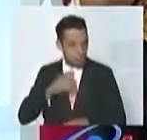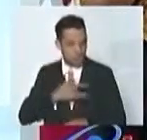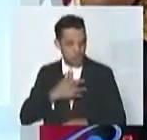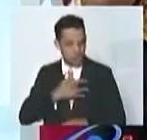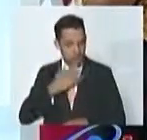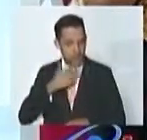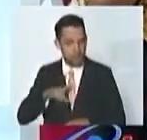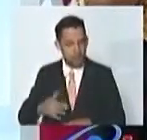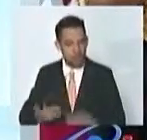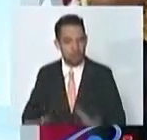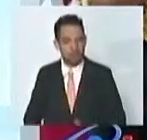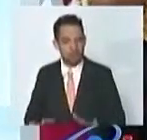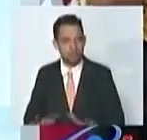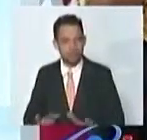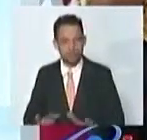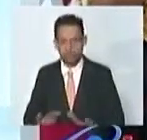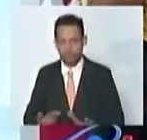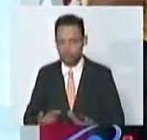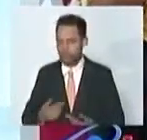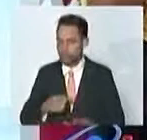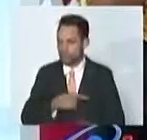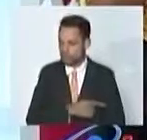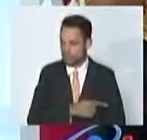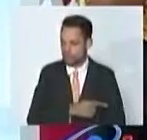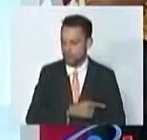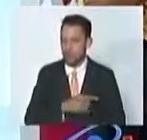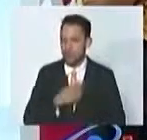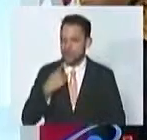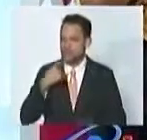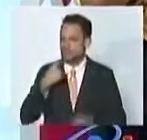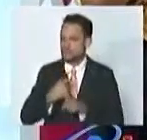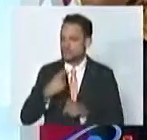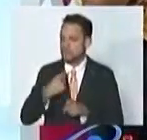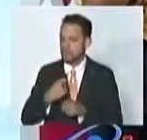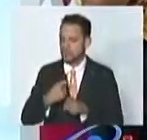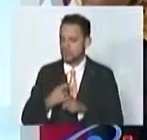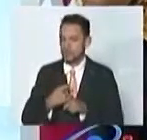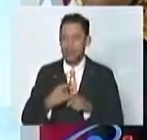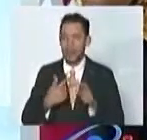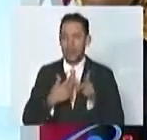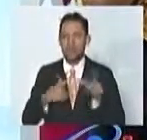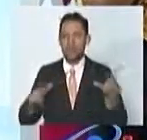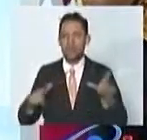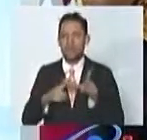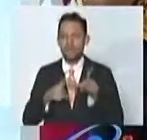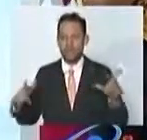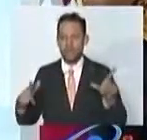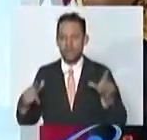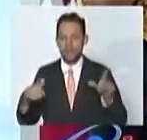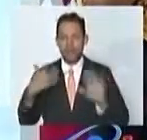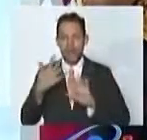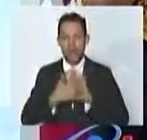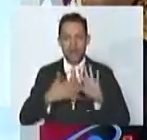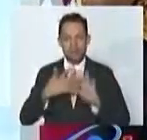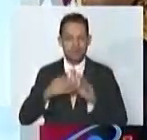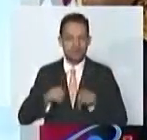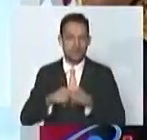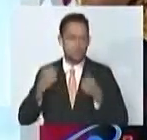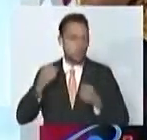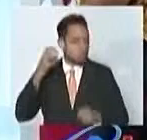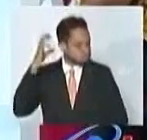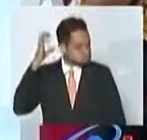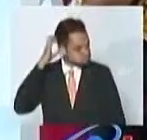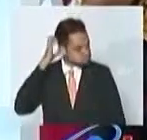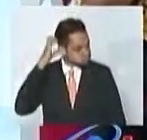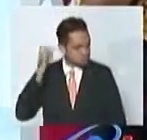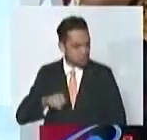Entonces afasia. Afasia es esa dificultad en el lenguaje por la lesión que se hace a nivel cerebral. Entonces,